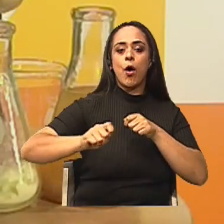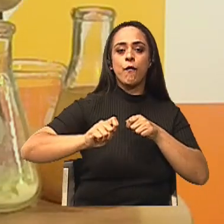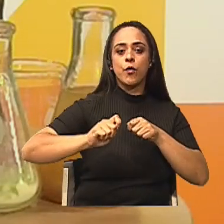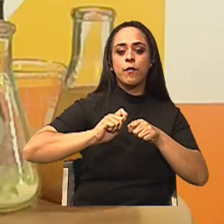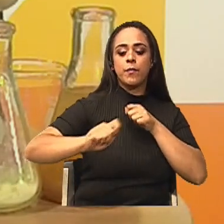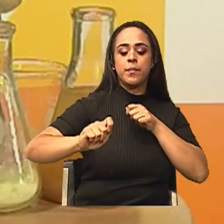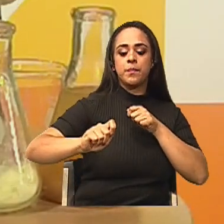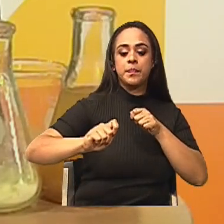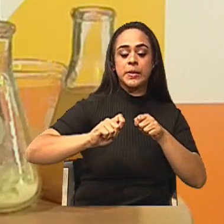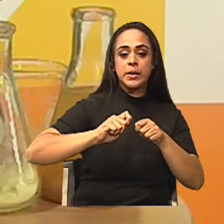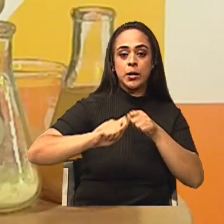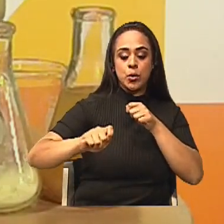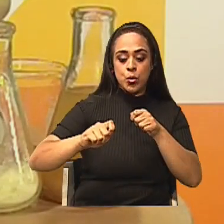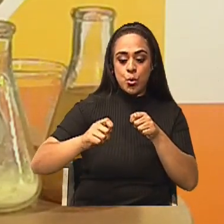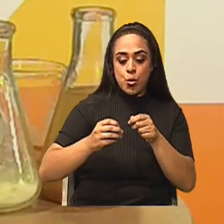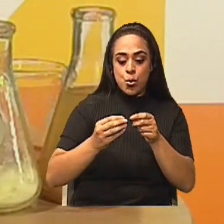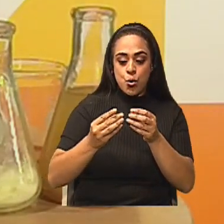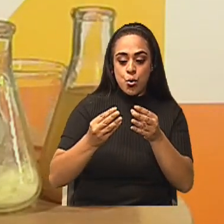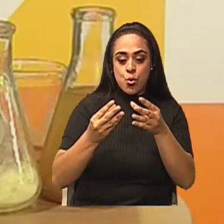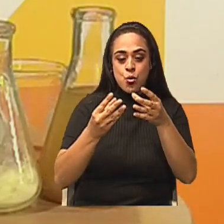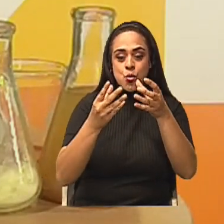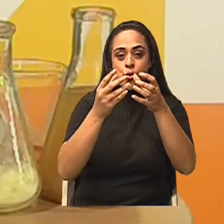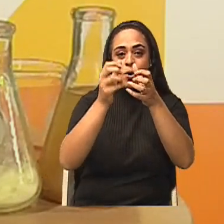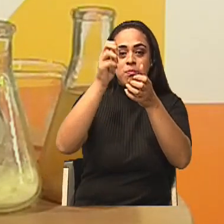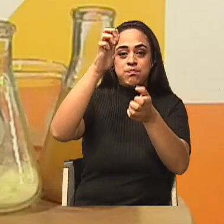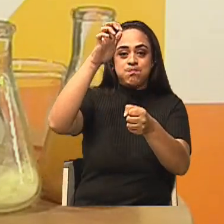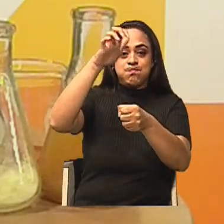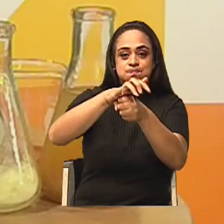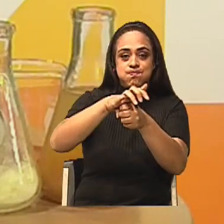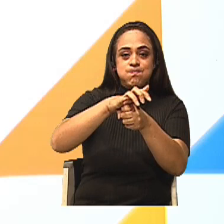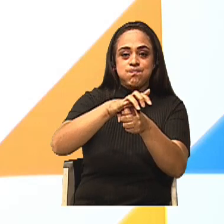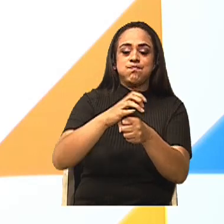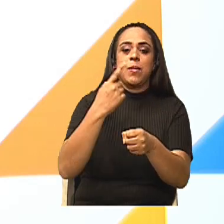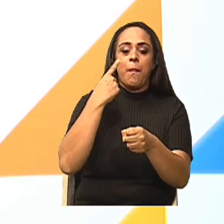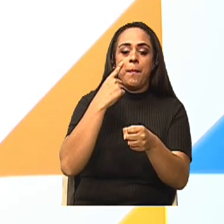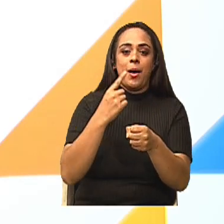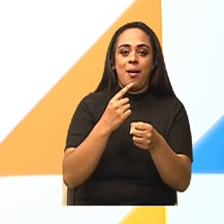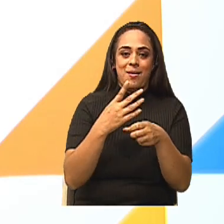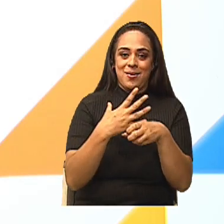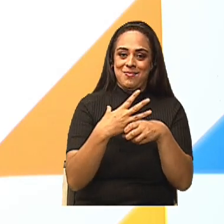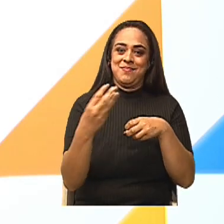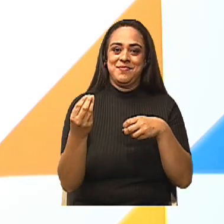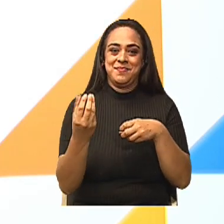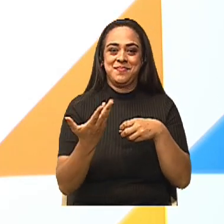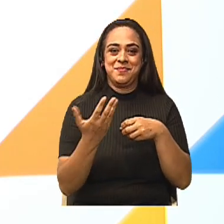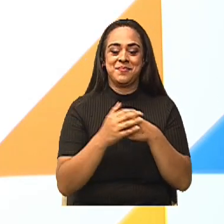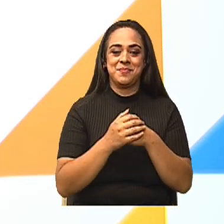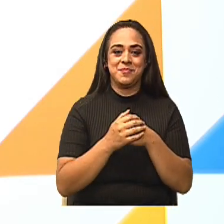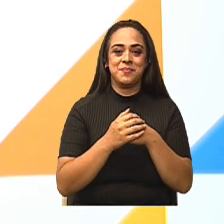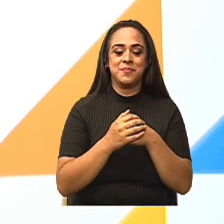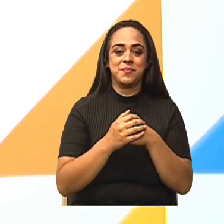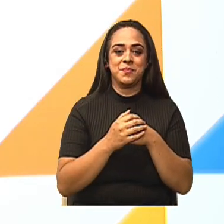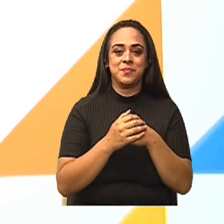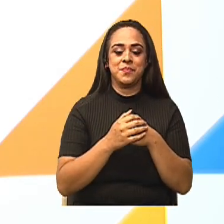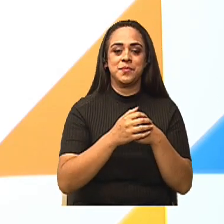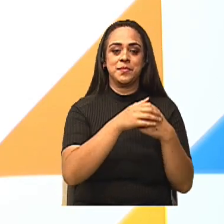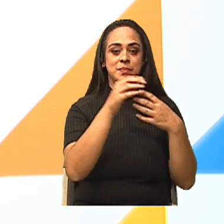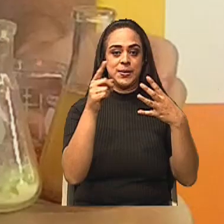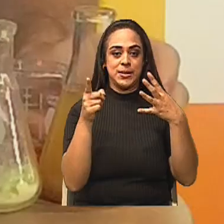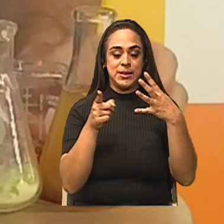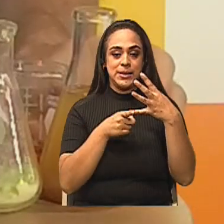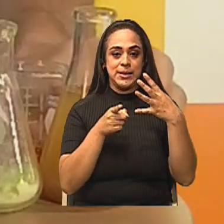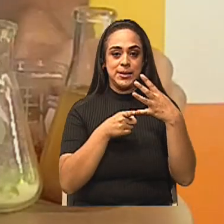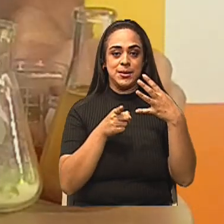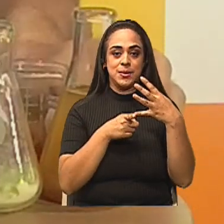entonces dejé que el humo de los fósforos quedara atrapado acá y lo sellé para que no se escape el humo. Muy bien. En este